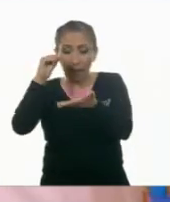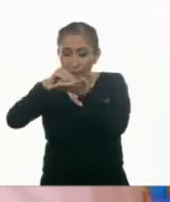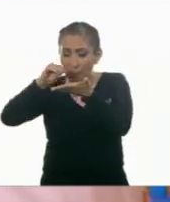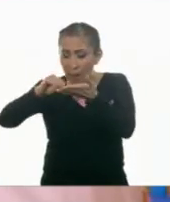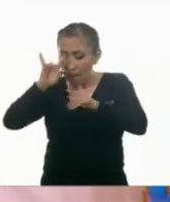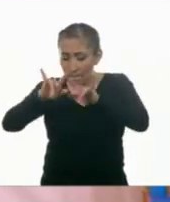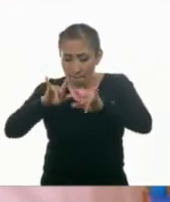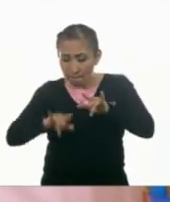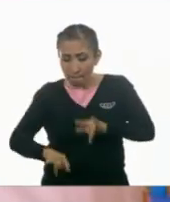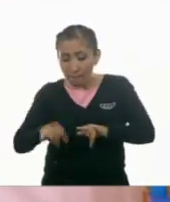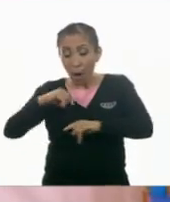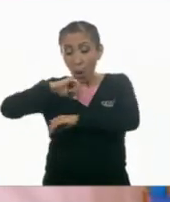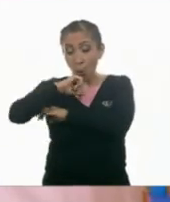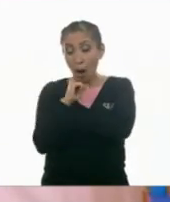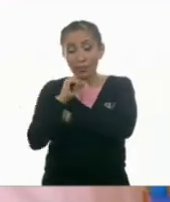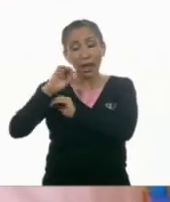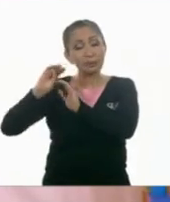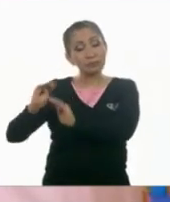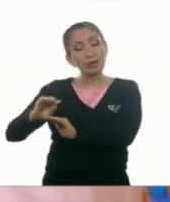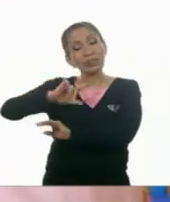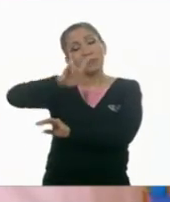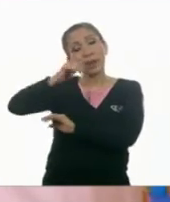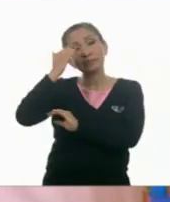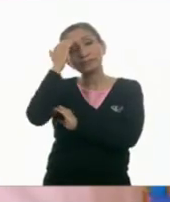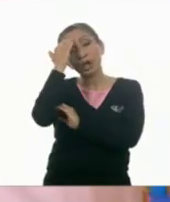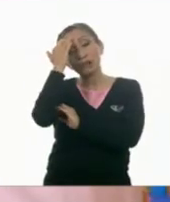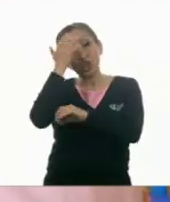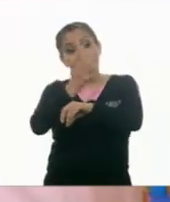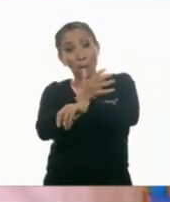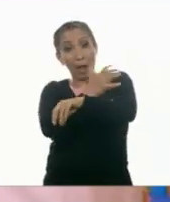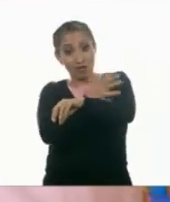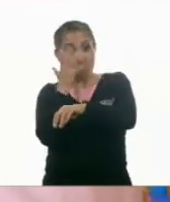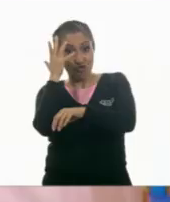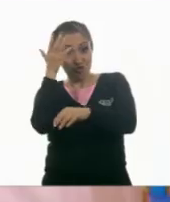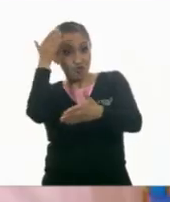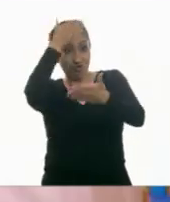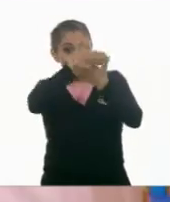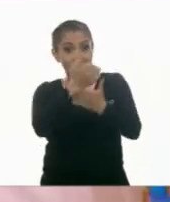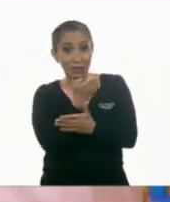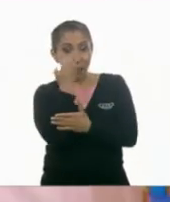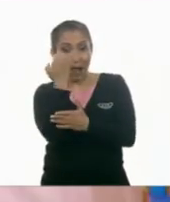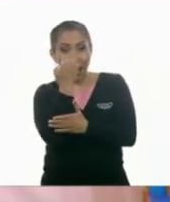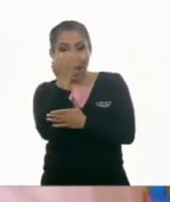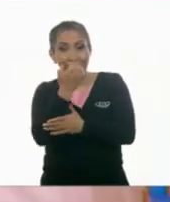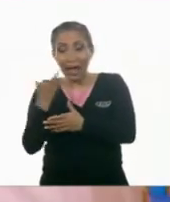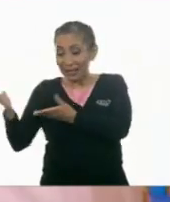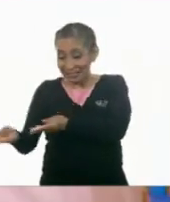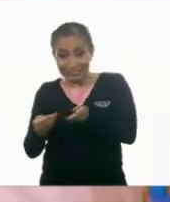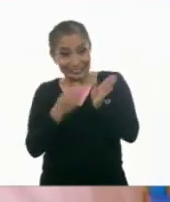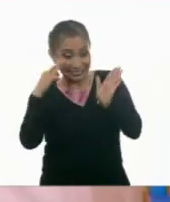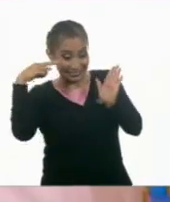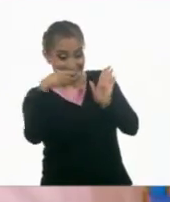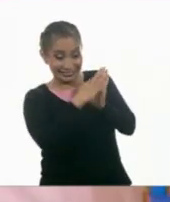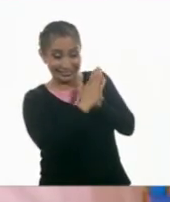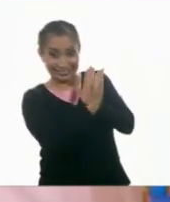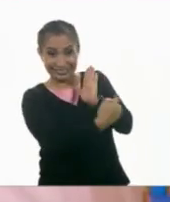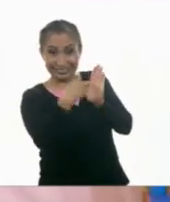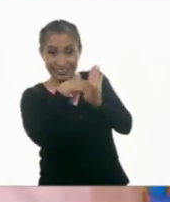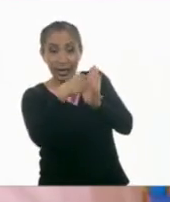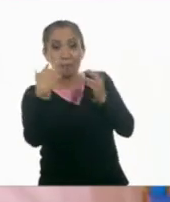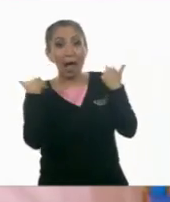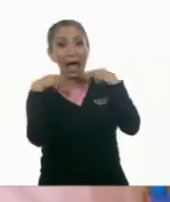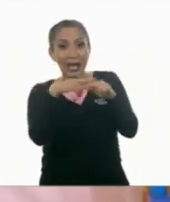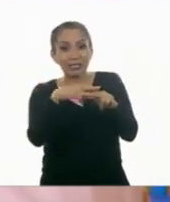Guárdenlo muy bien para que cuando conozcan a sus compañeros de grupo, lo compartan con ellos, con ellas y con